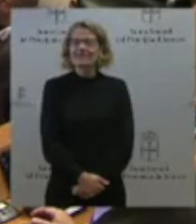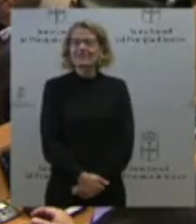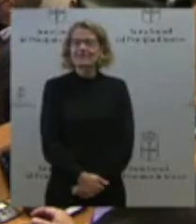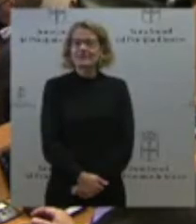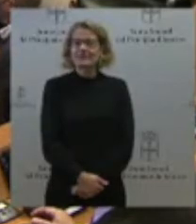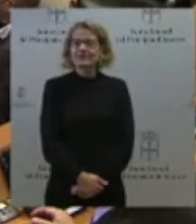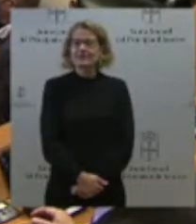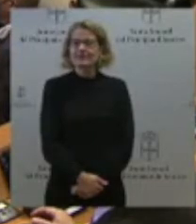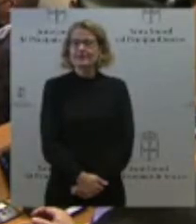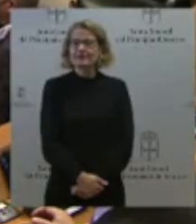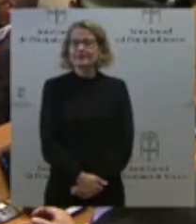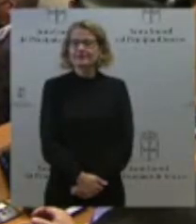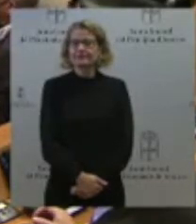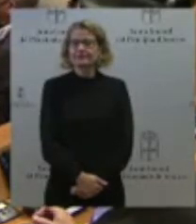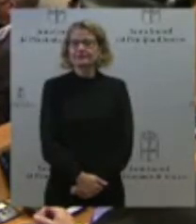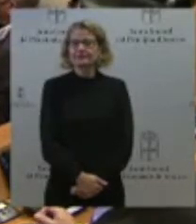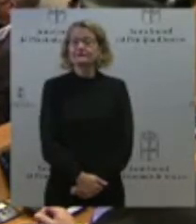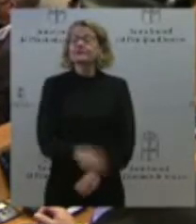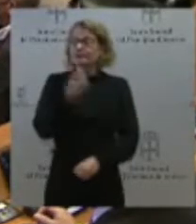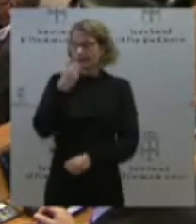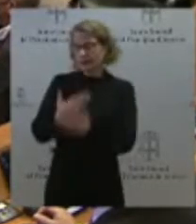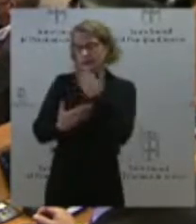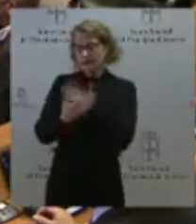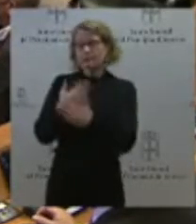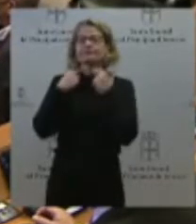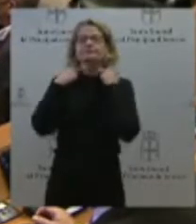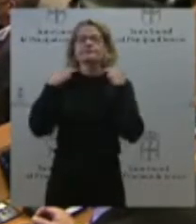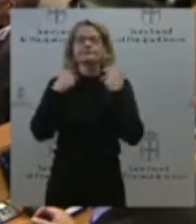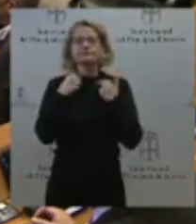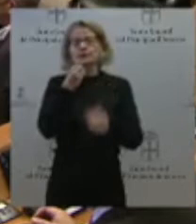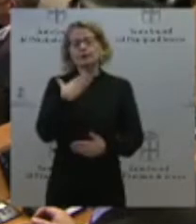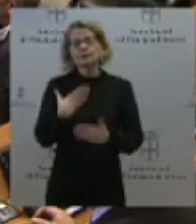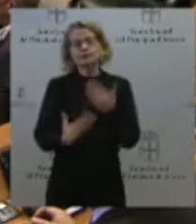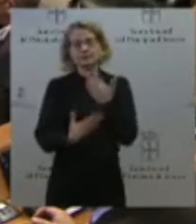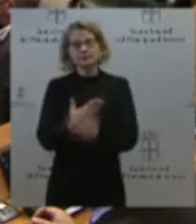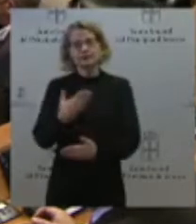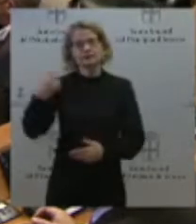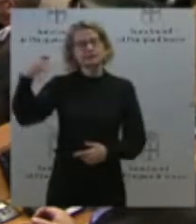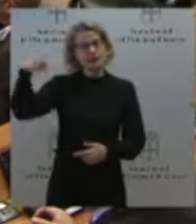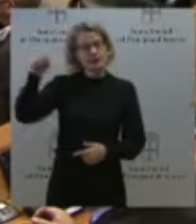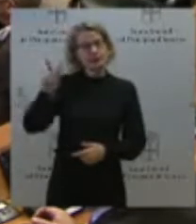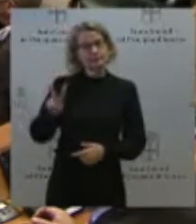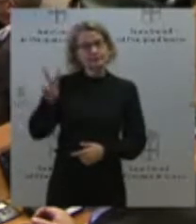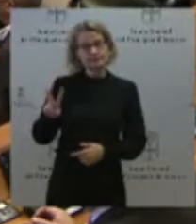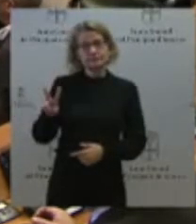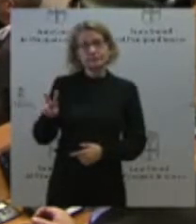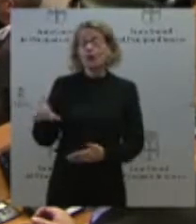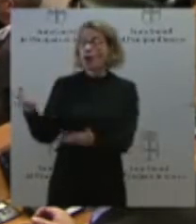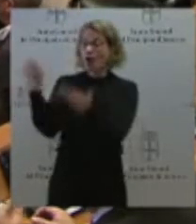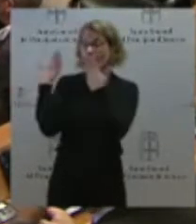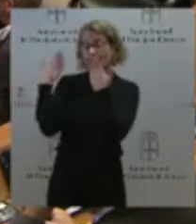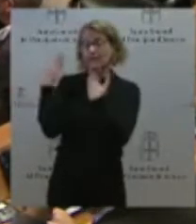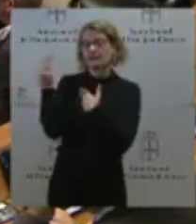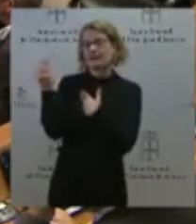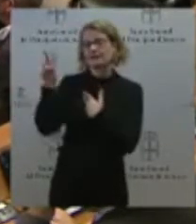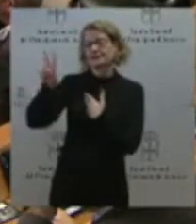Buenos días, señorías. Buenos días, vicepresidente. Quería felicitar antes de nada al señor Queipo por haber elevado la temperatura intelectual